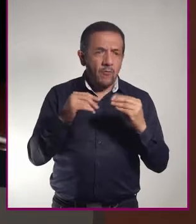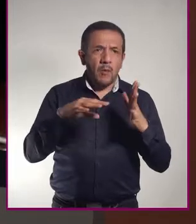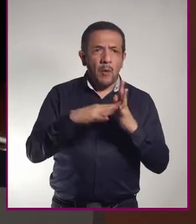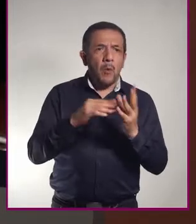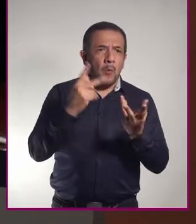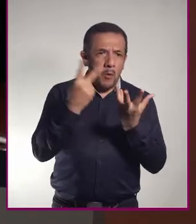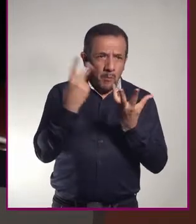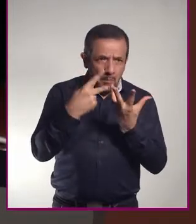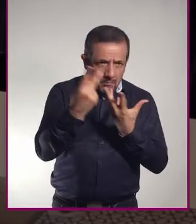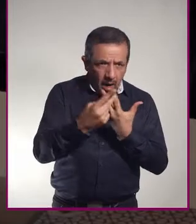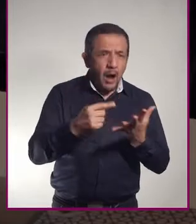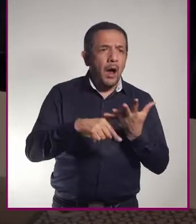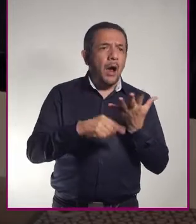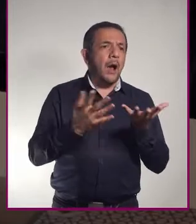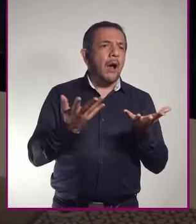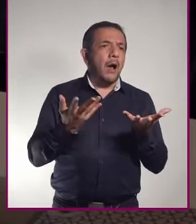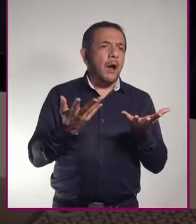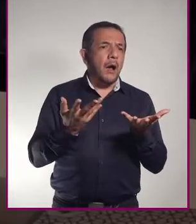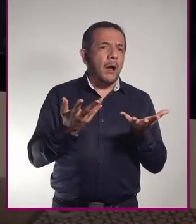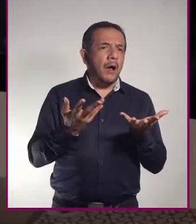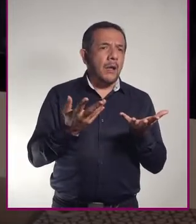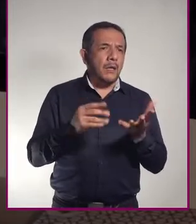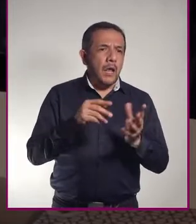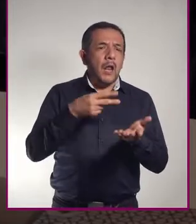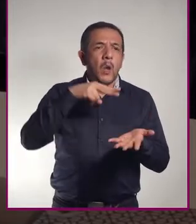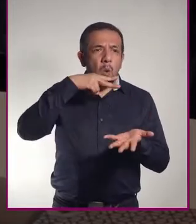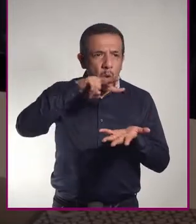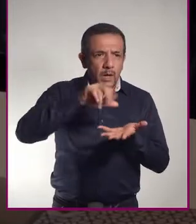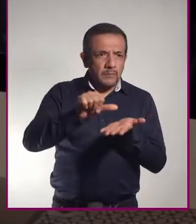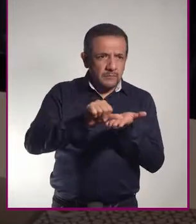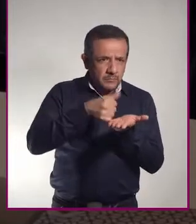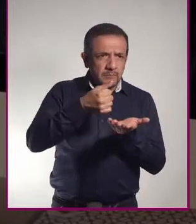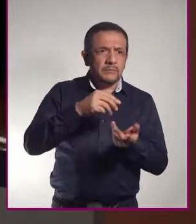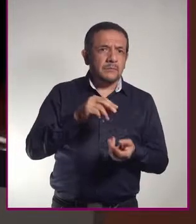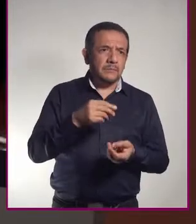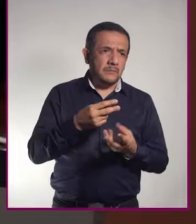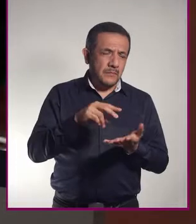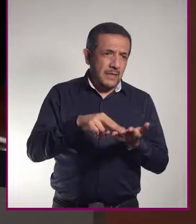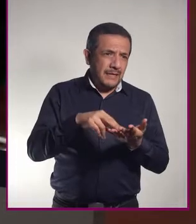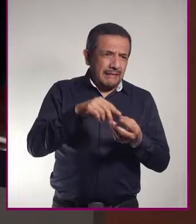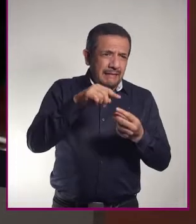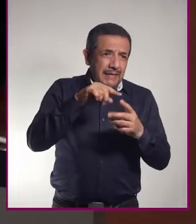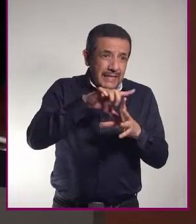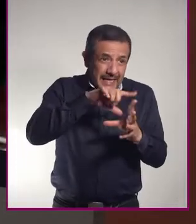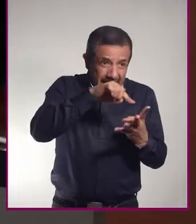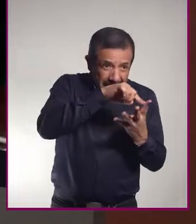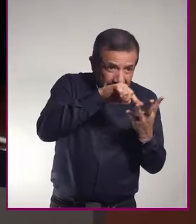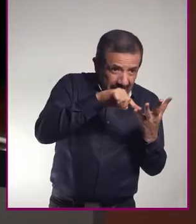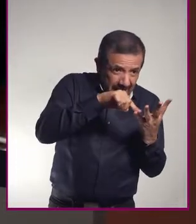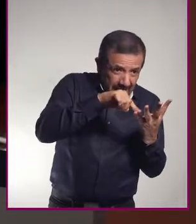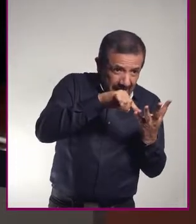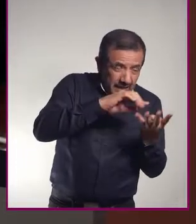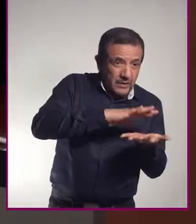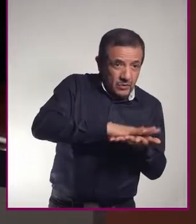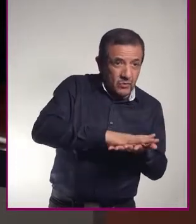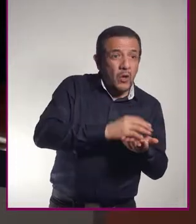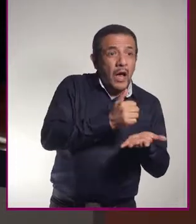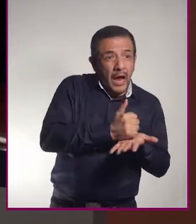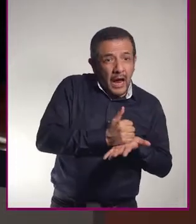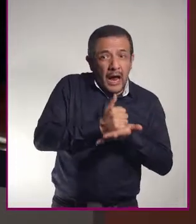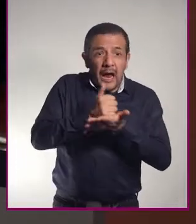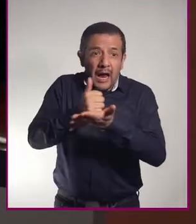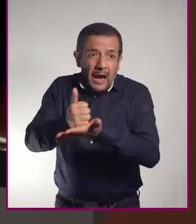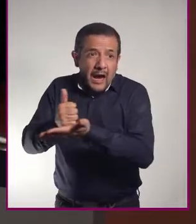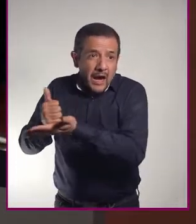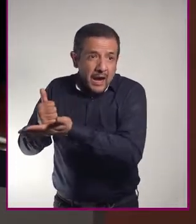la papaya, los aguacates, que a final de cuentas muchos se volvieron contribuciones para el